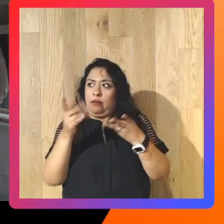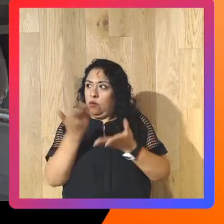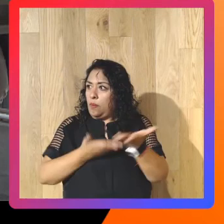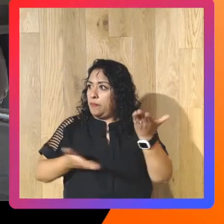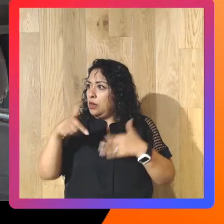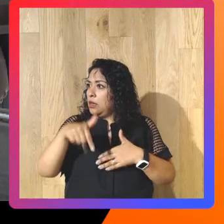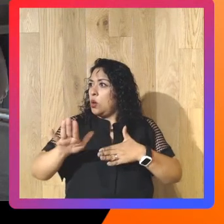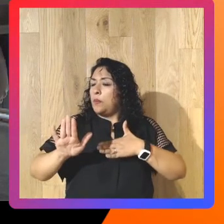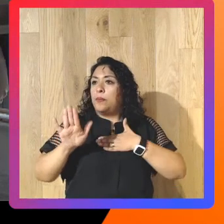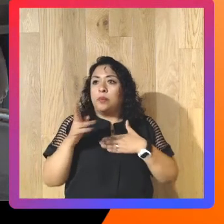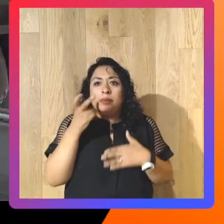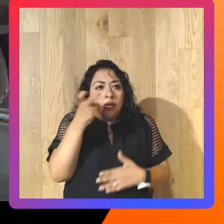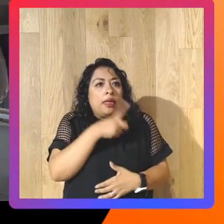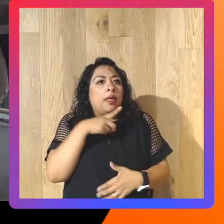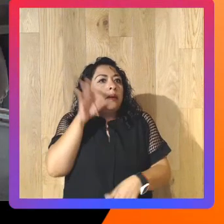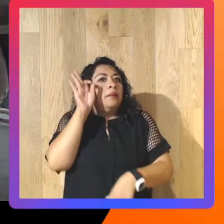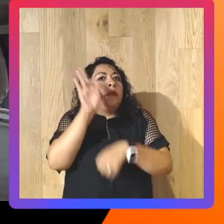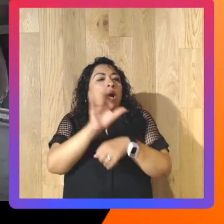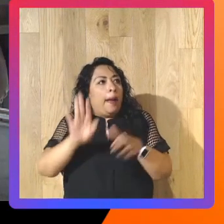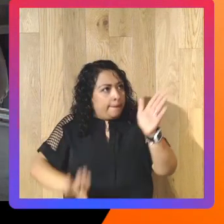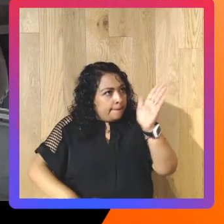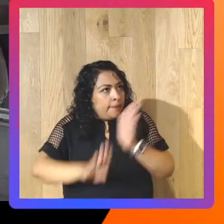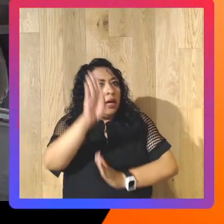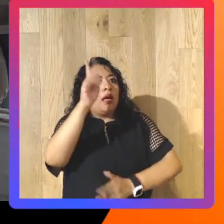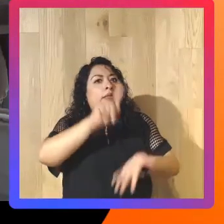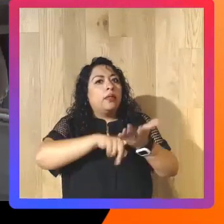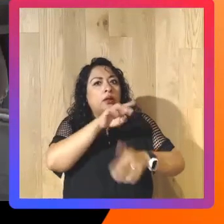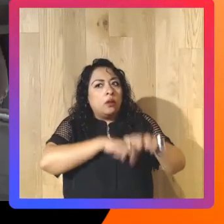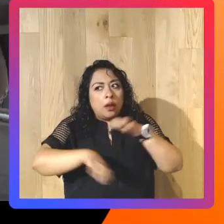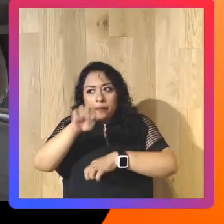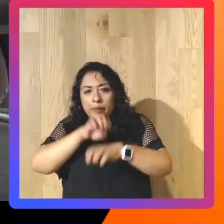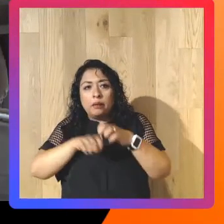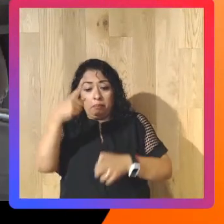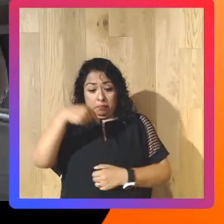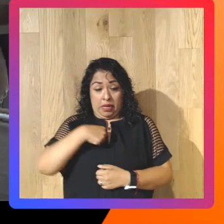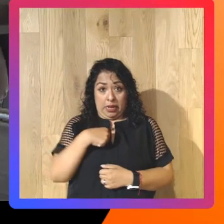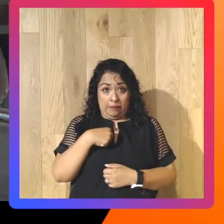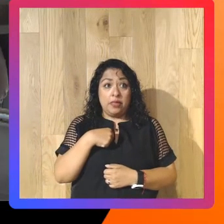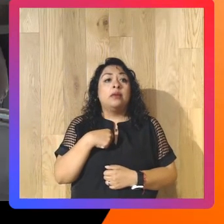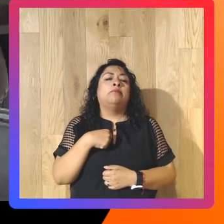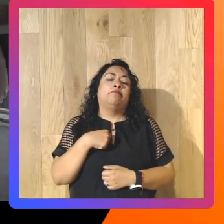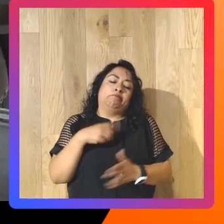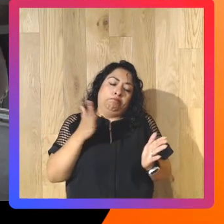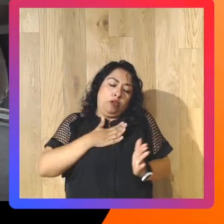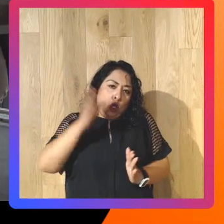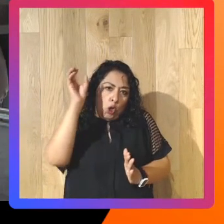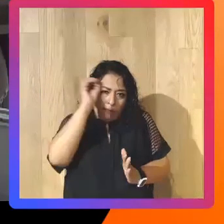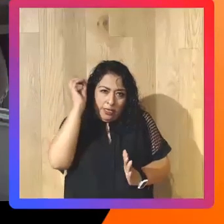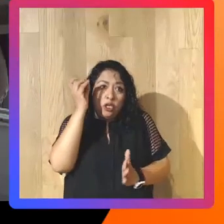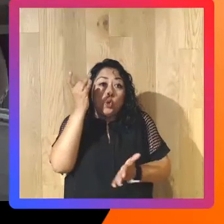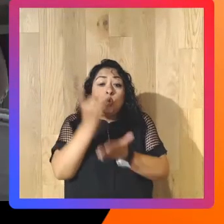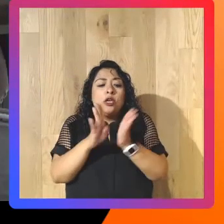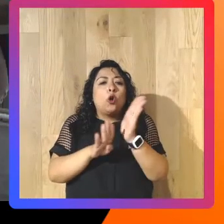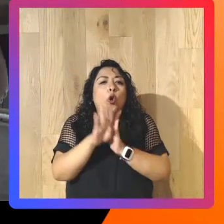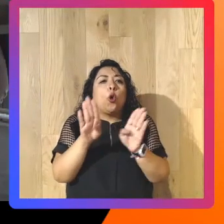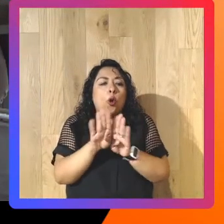nuestro compromiso debe ser ese, apostarle al crecimiento de las empresas. Y para mí, considero que los únicos elementos de